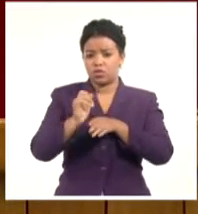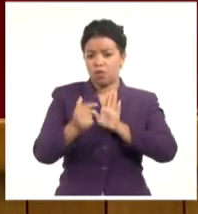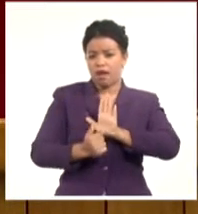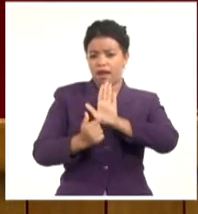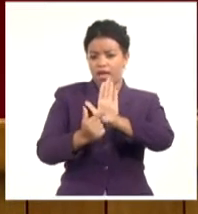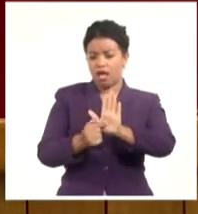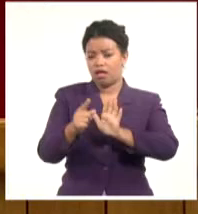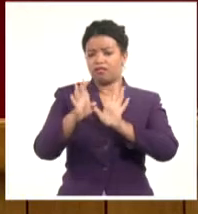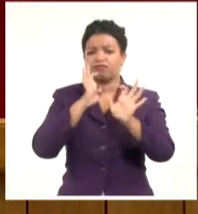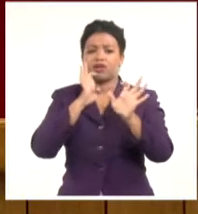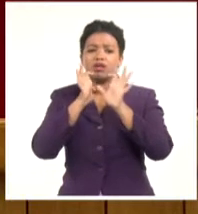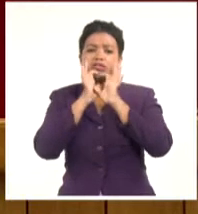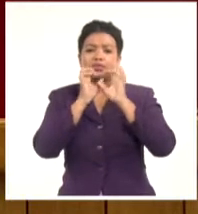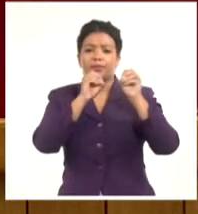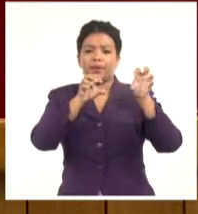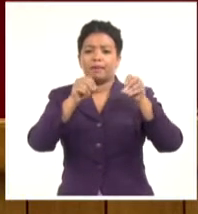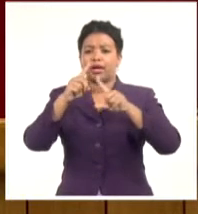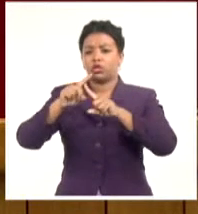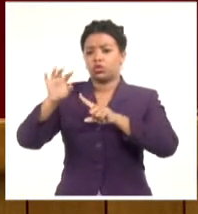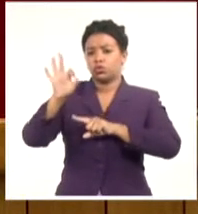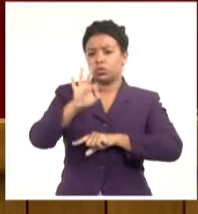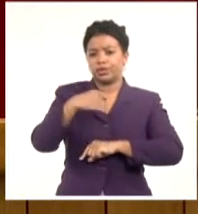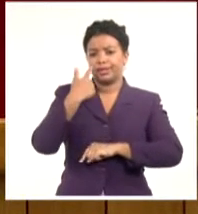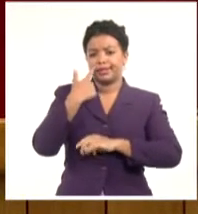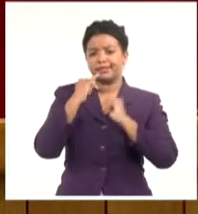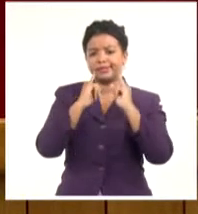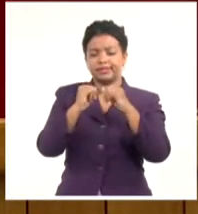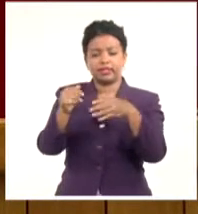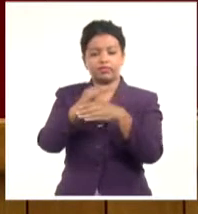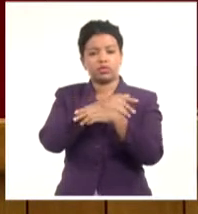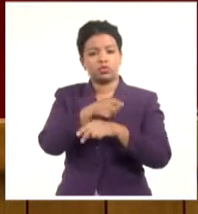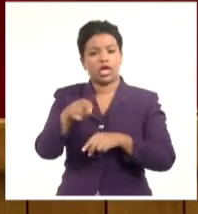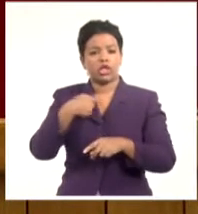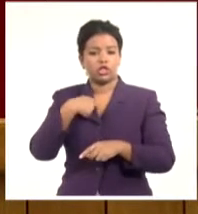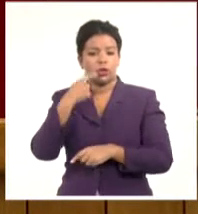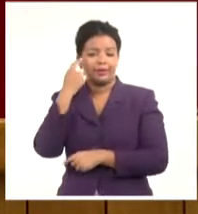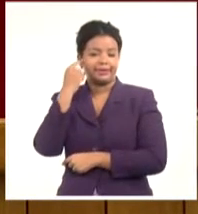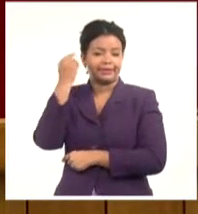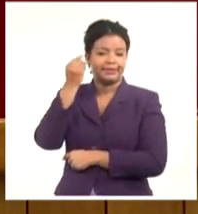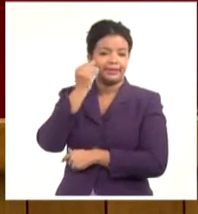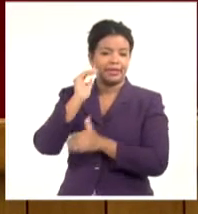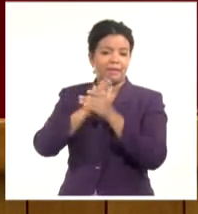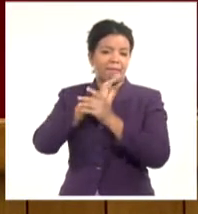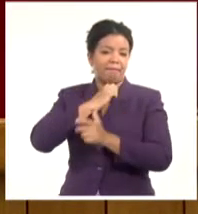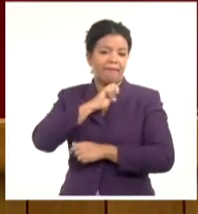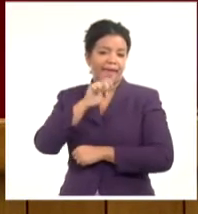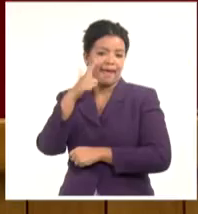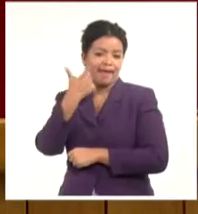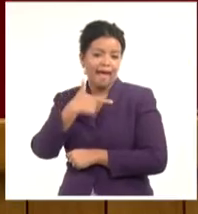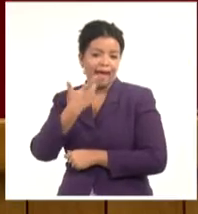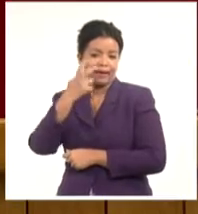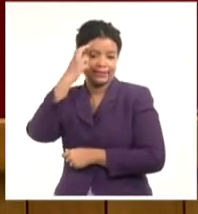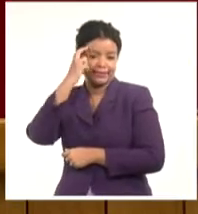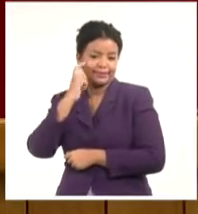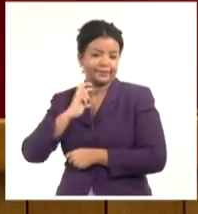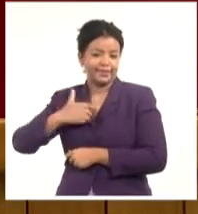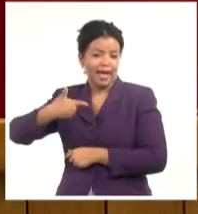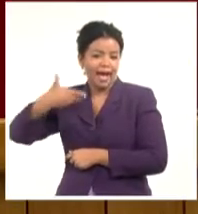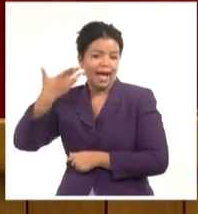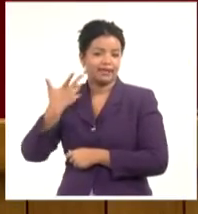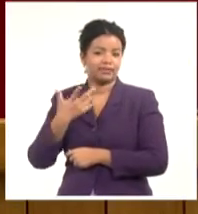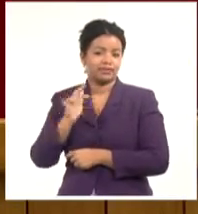estado compartiendo en las redes digitales, pensaba en Julio Antonio Mella, en Villena, en Pablo